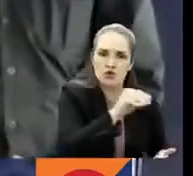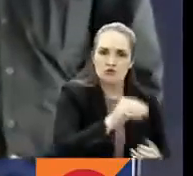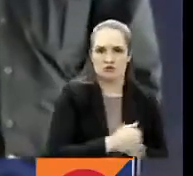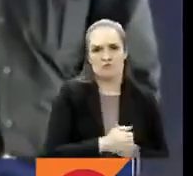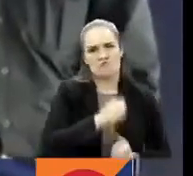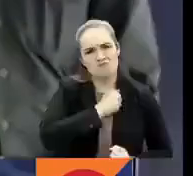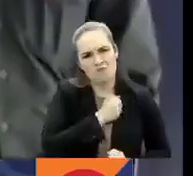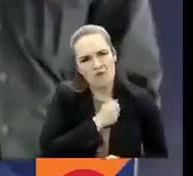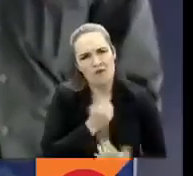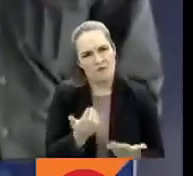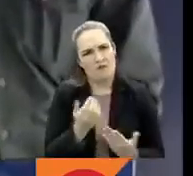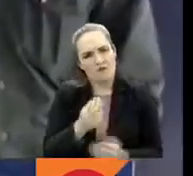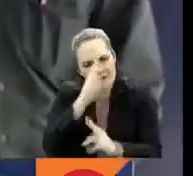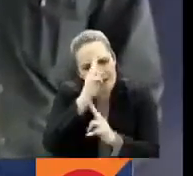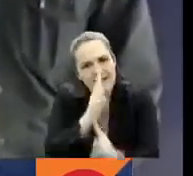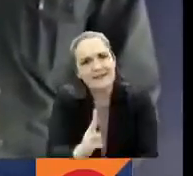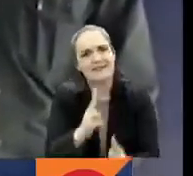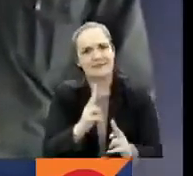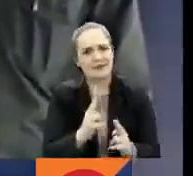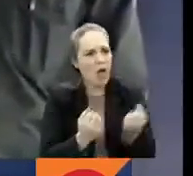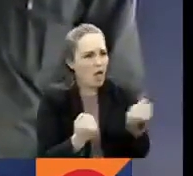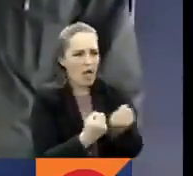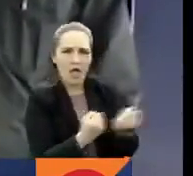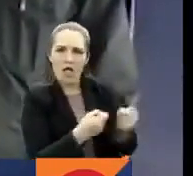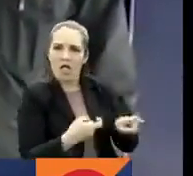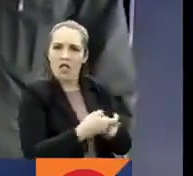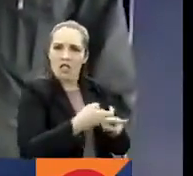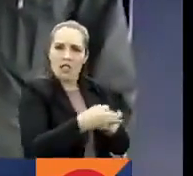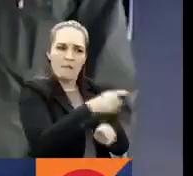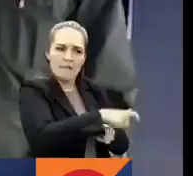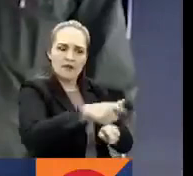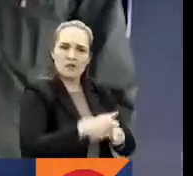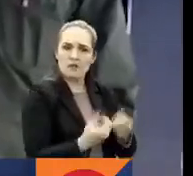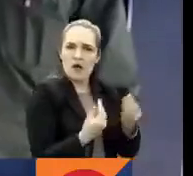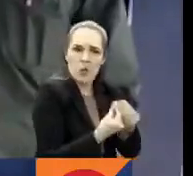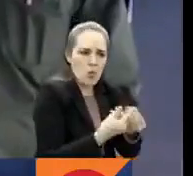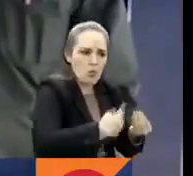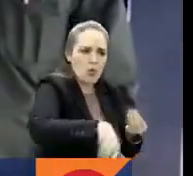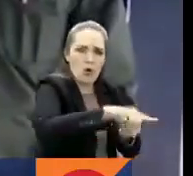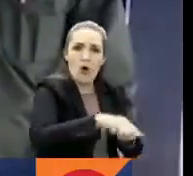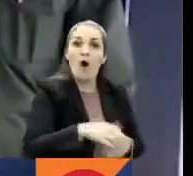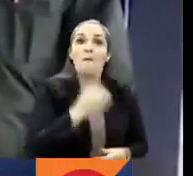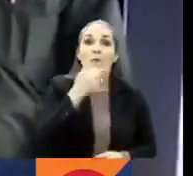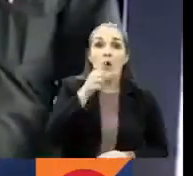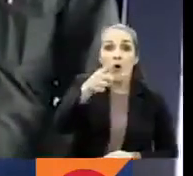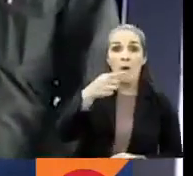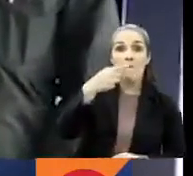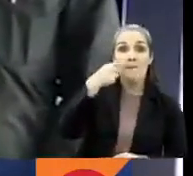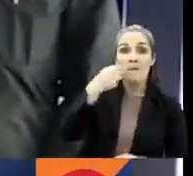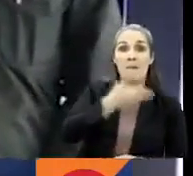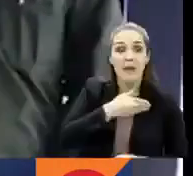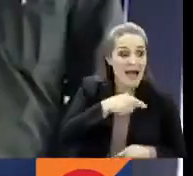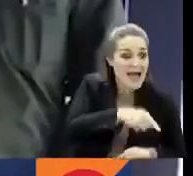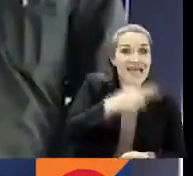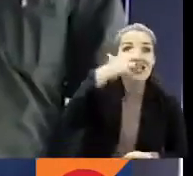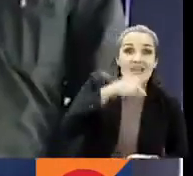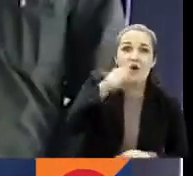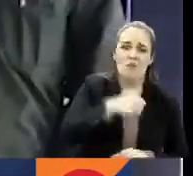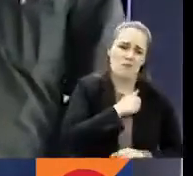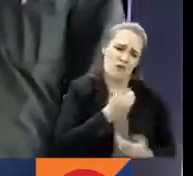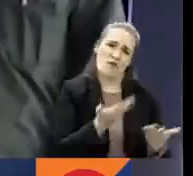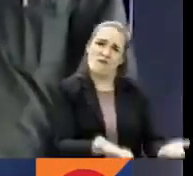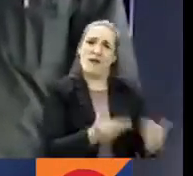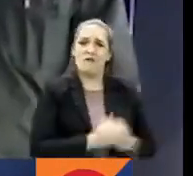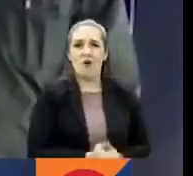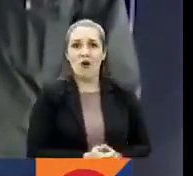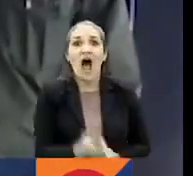economía, para que no respaldemos a esos vándalos y a que los papás, por favor, cuiden a sus hijos. Ayer en la noche teníamos fila de